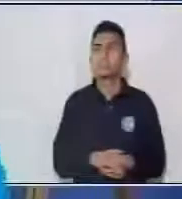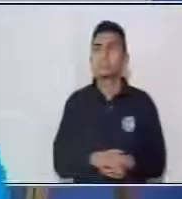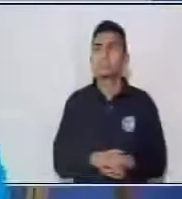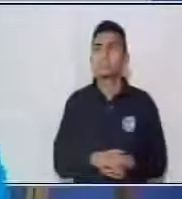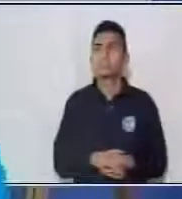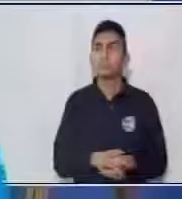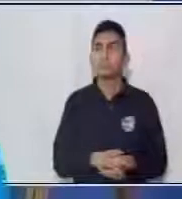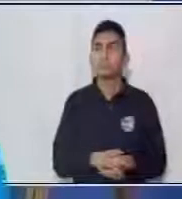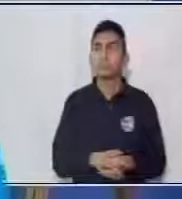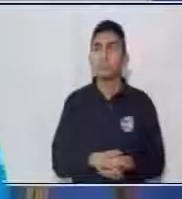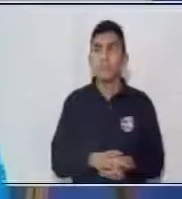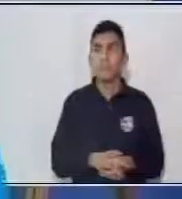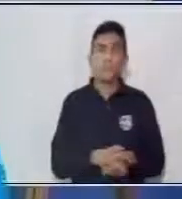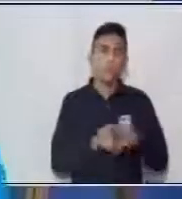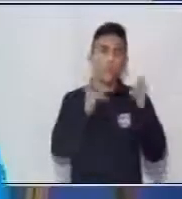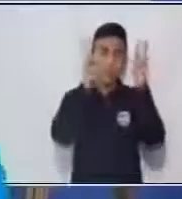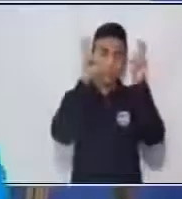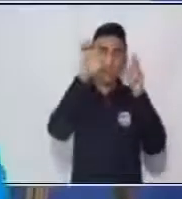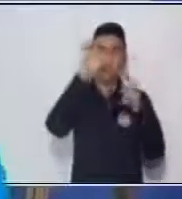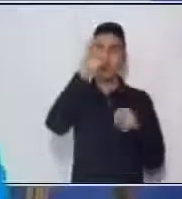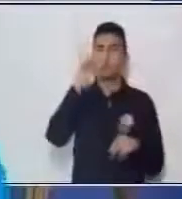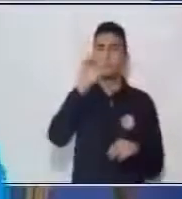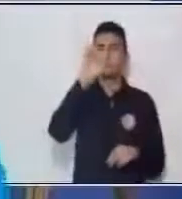colocar ejercicio,